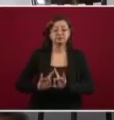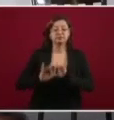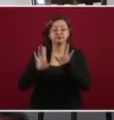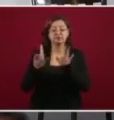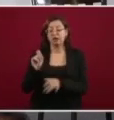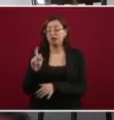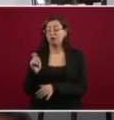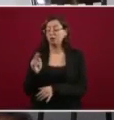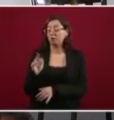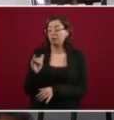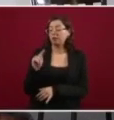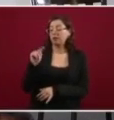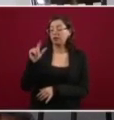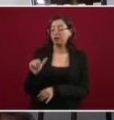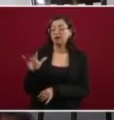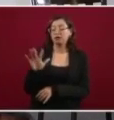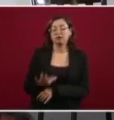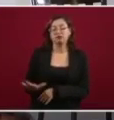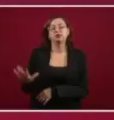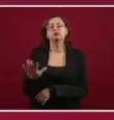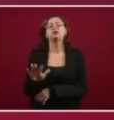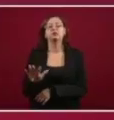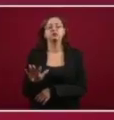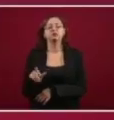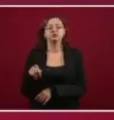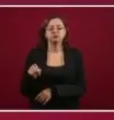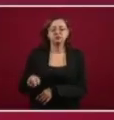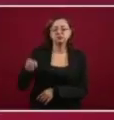hay un presunto